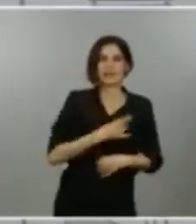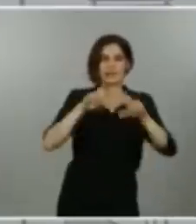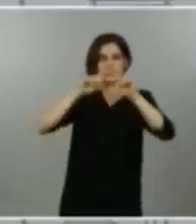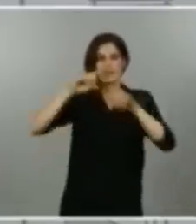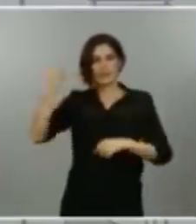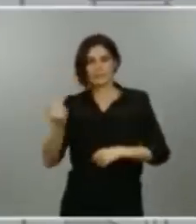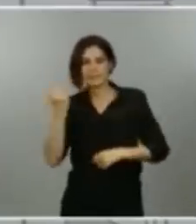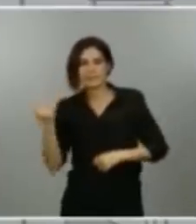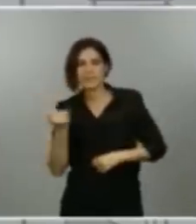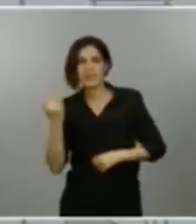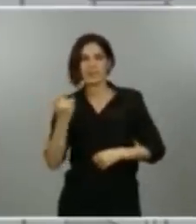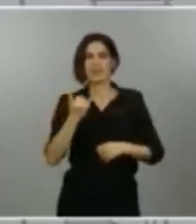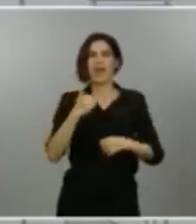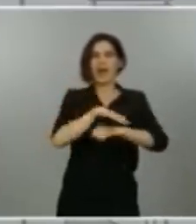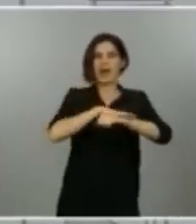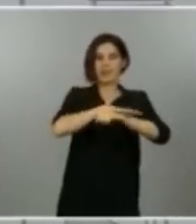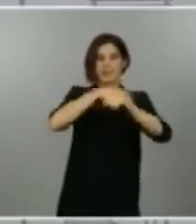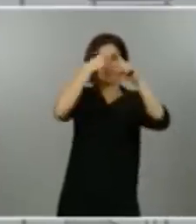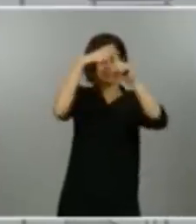preparación